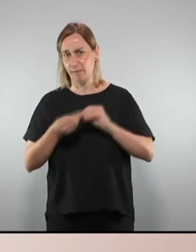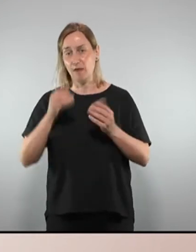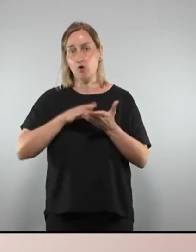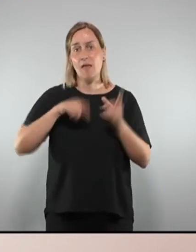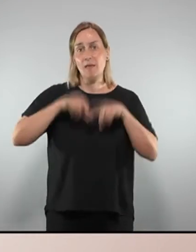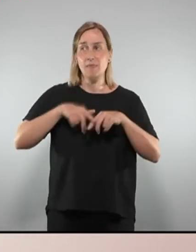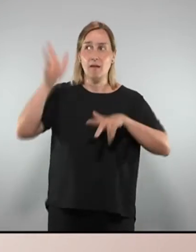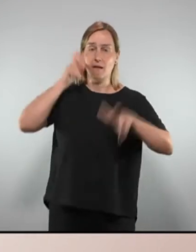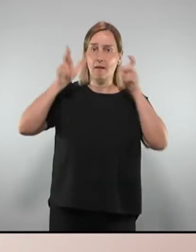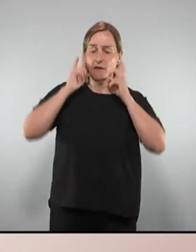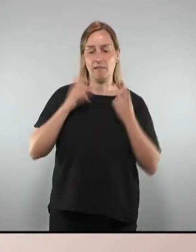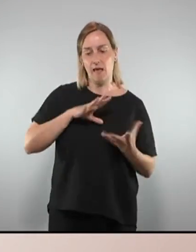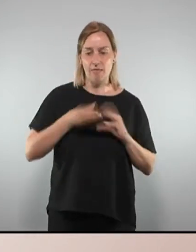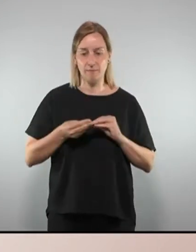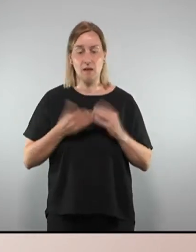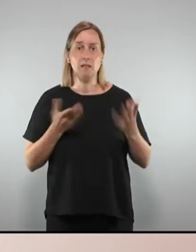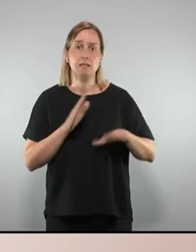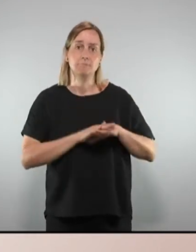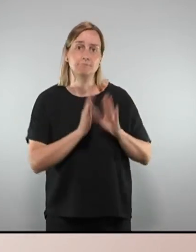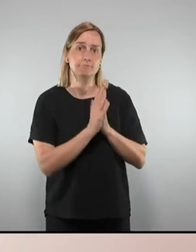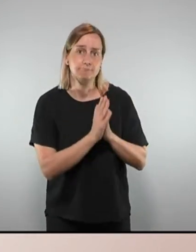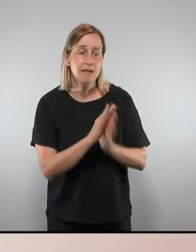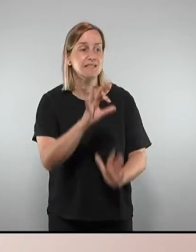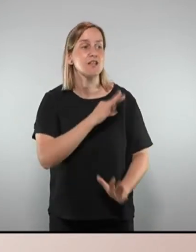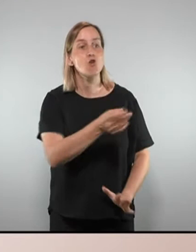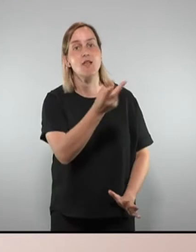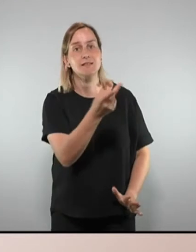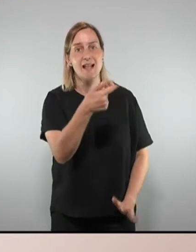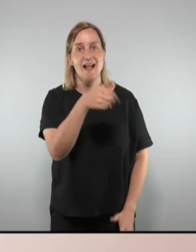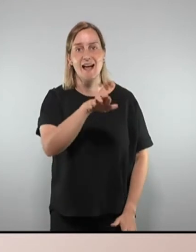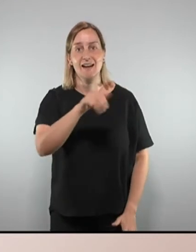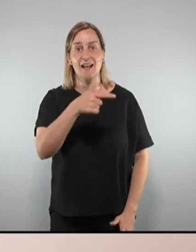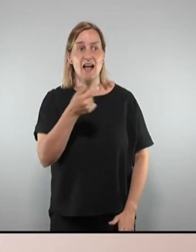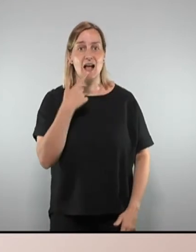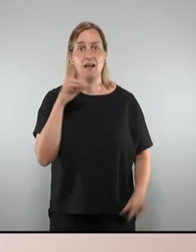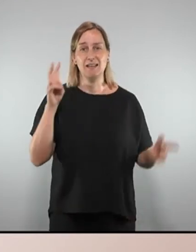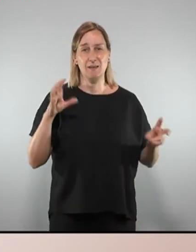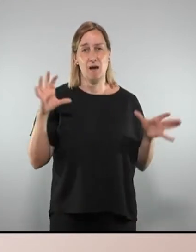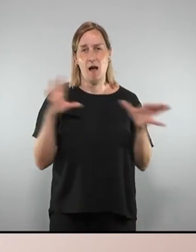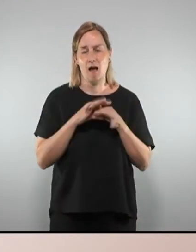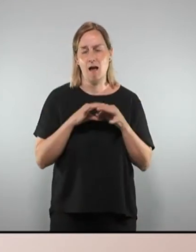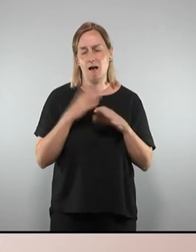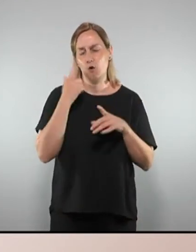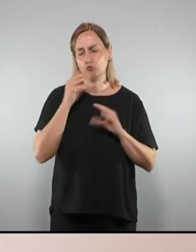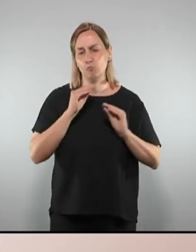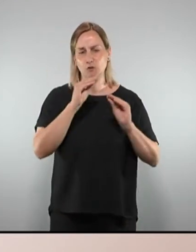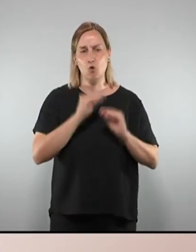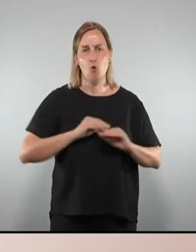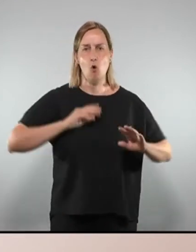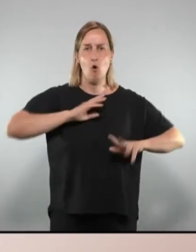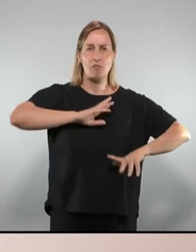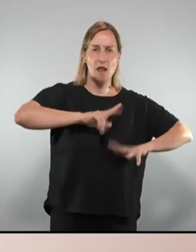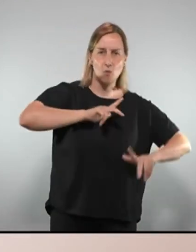sucesivamente y sinceramente señor garriga señores garriga la idea de relacionar de forma constante la delincuencia